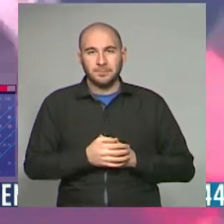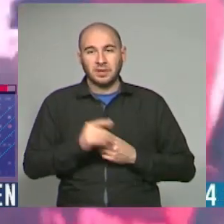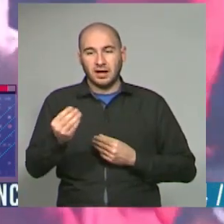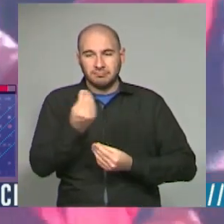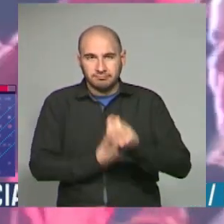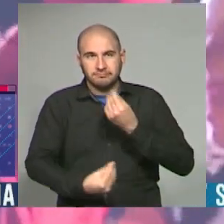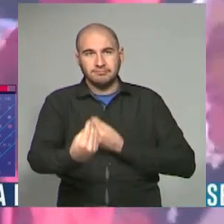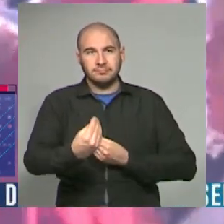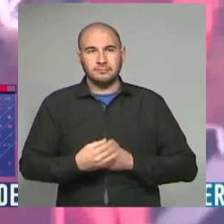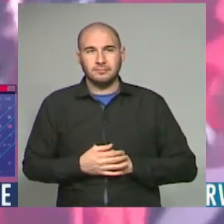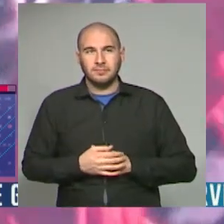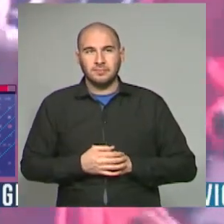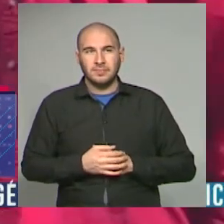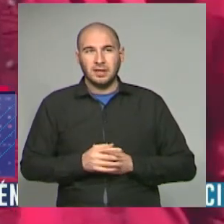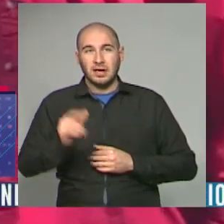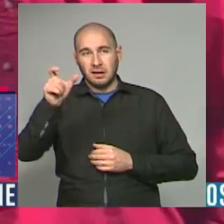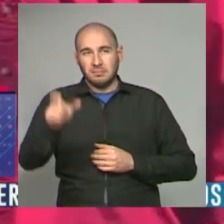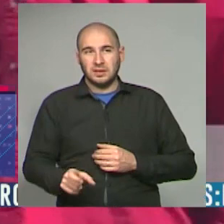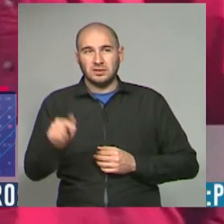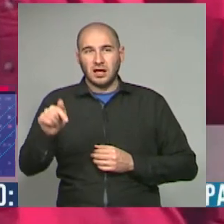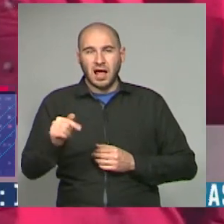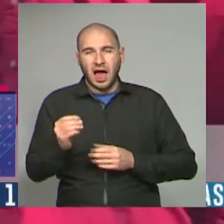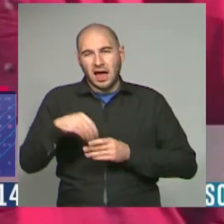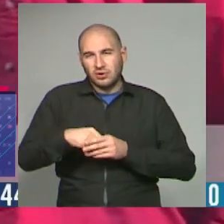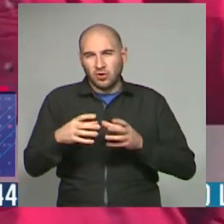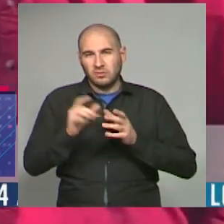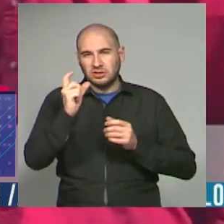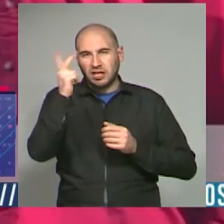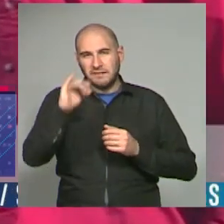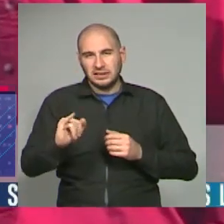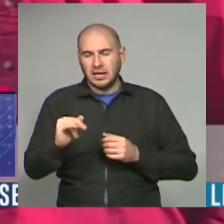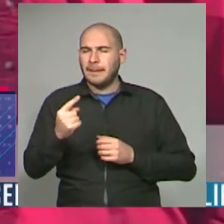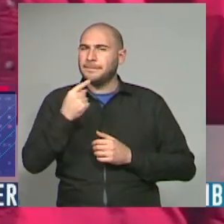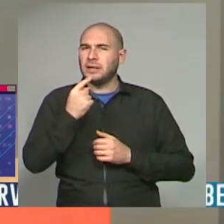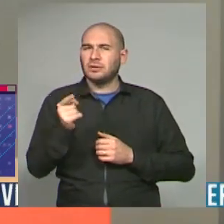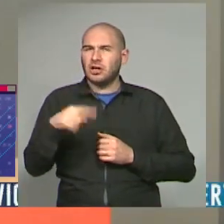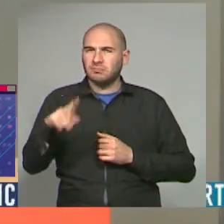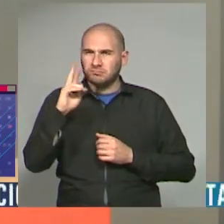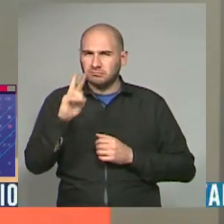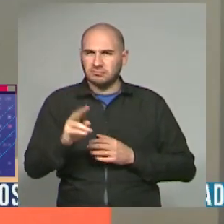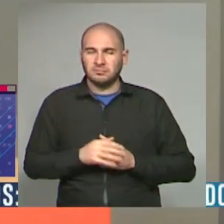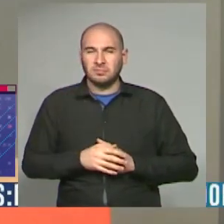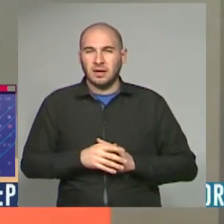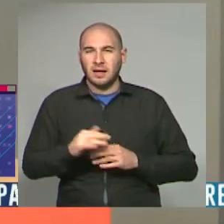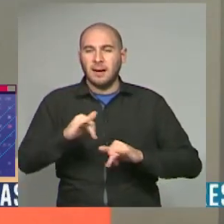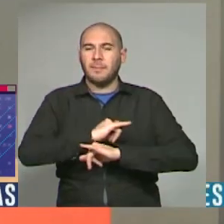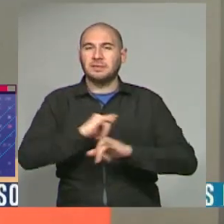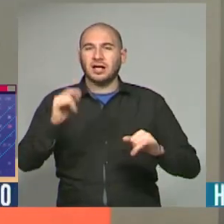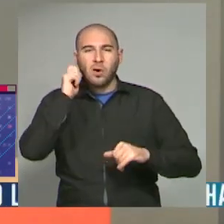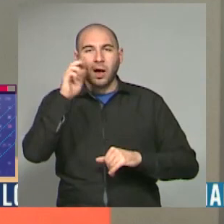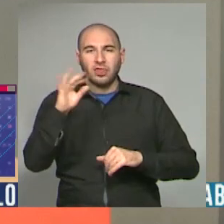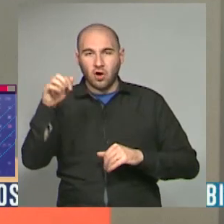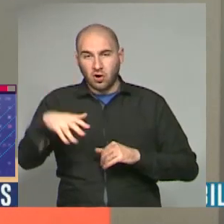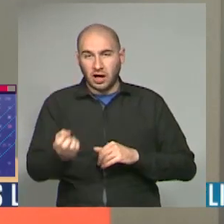su sucesor, ¿no es cierto? O sea, una persona del riñón de Chávez. Cuando mirábamos el mensaje que daba Guaidó